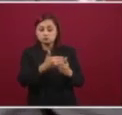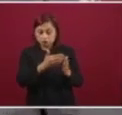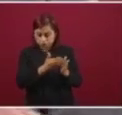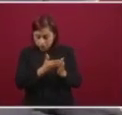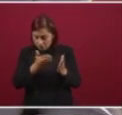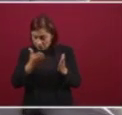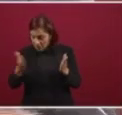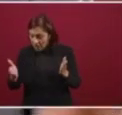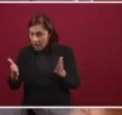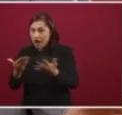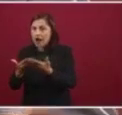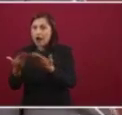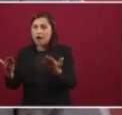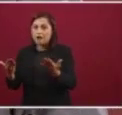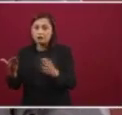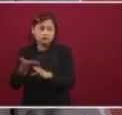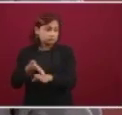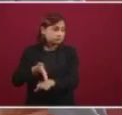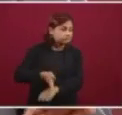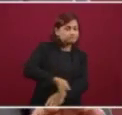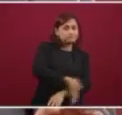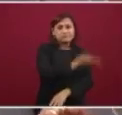Lo demás